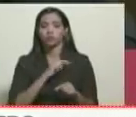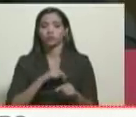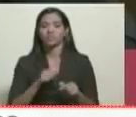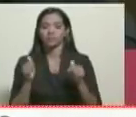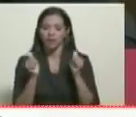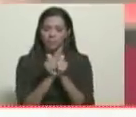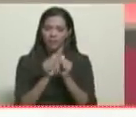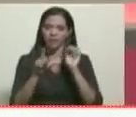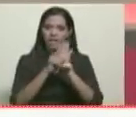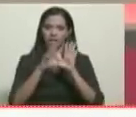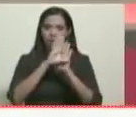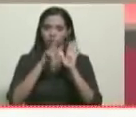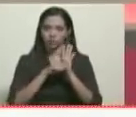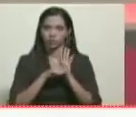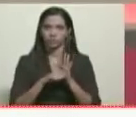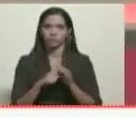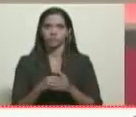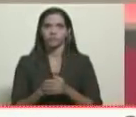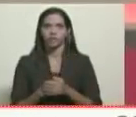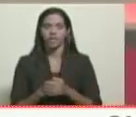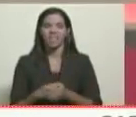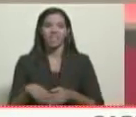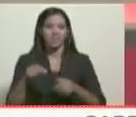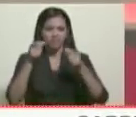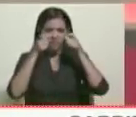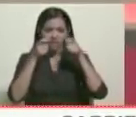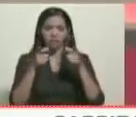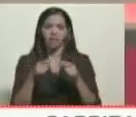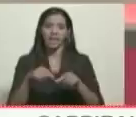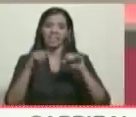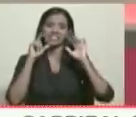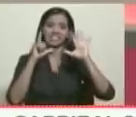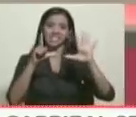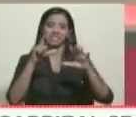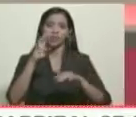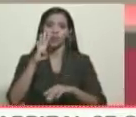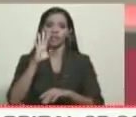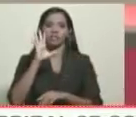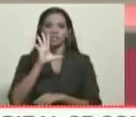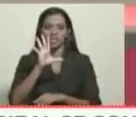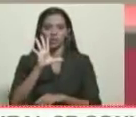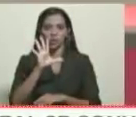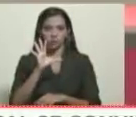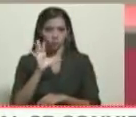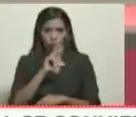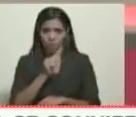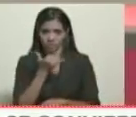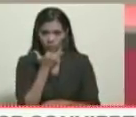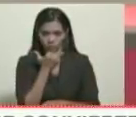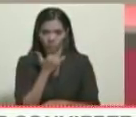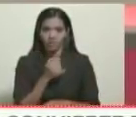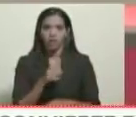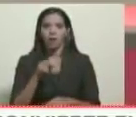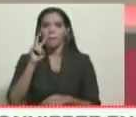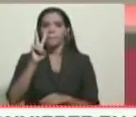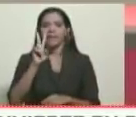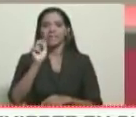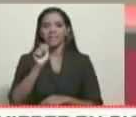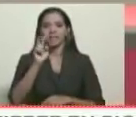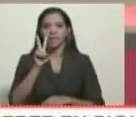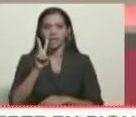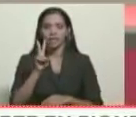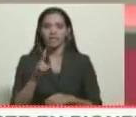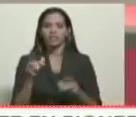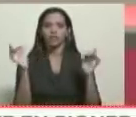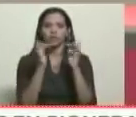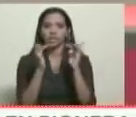Constitución. Fiscal, a las 7:45, si mal no me equivoco, cierto, fue cuando Venezolana de Televisión hizo el